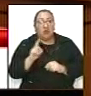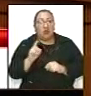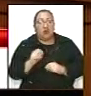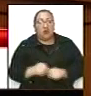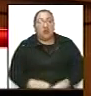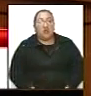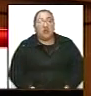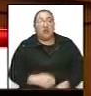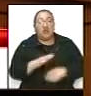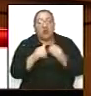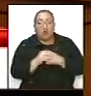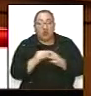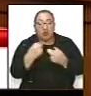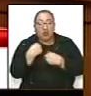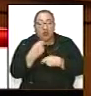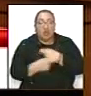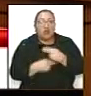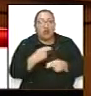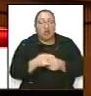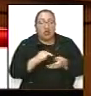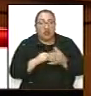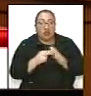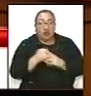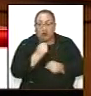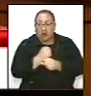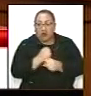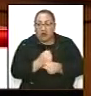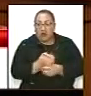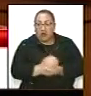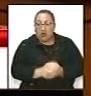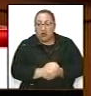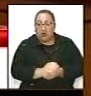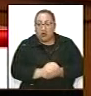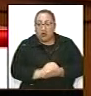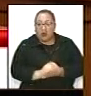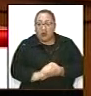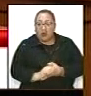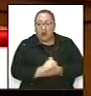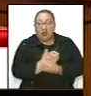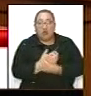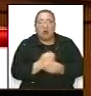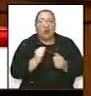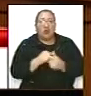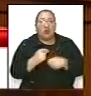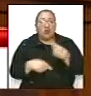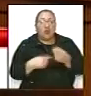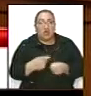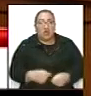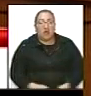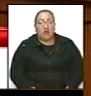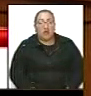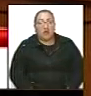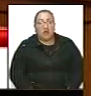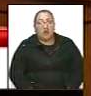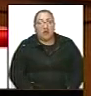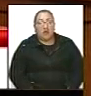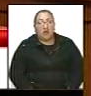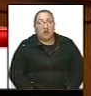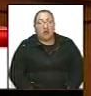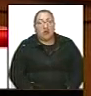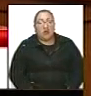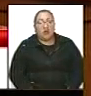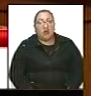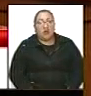sabe la representación nacional, esos cuatro objetivos estratégicos son los siguientes. Primero, garantizar